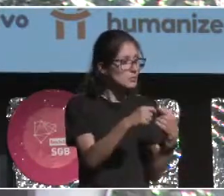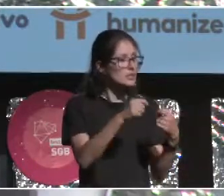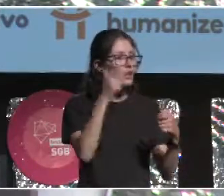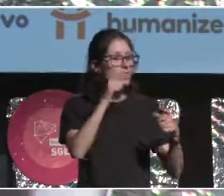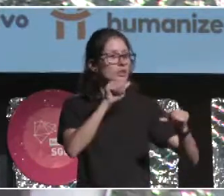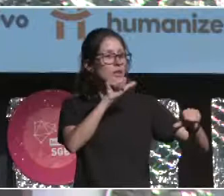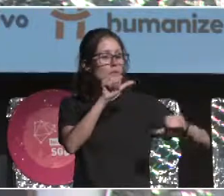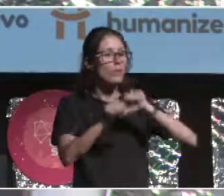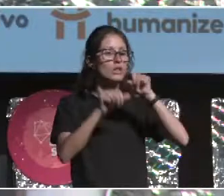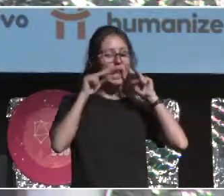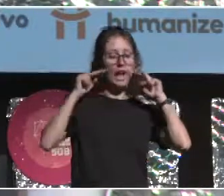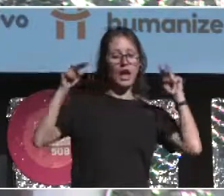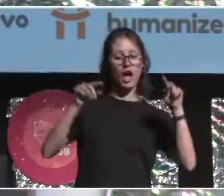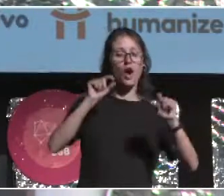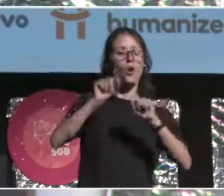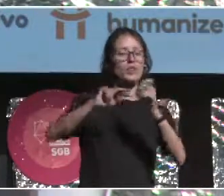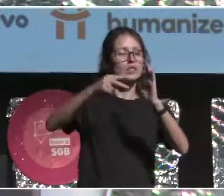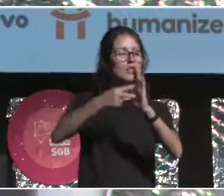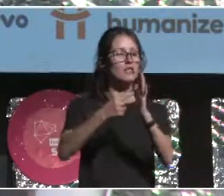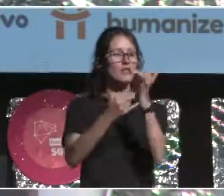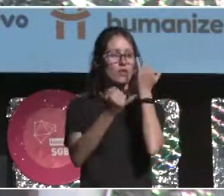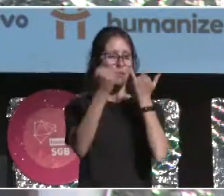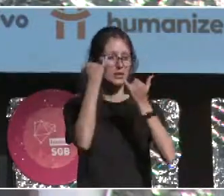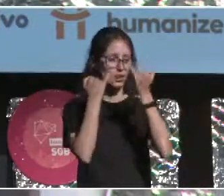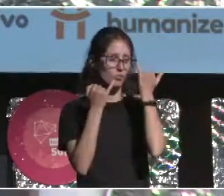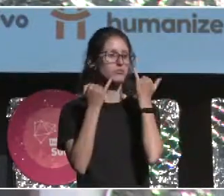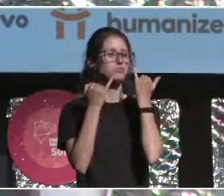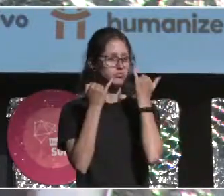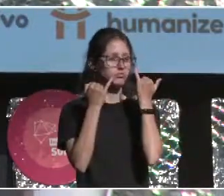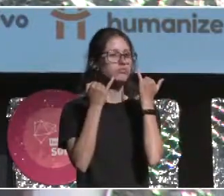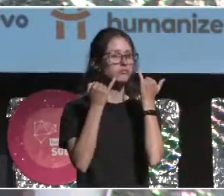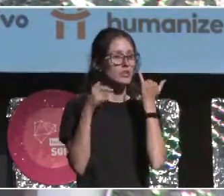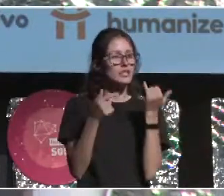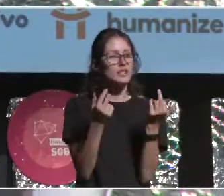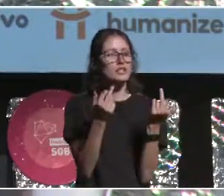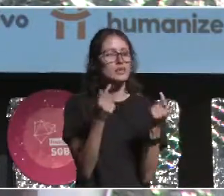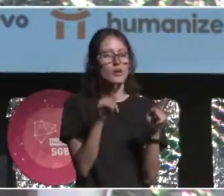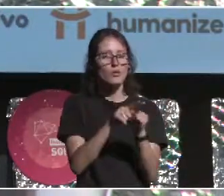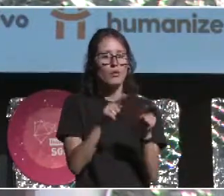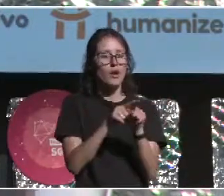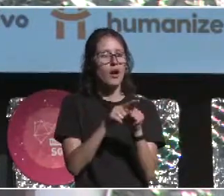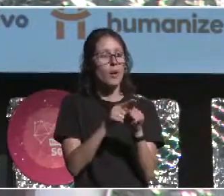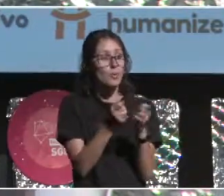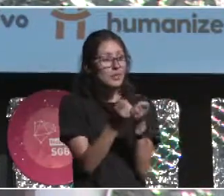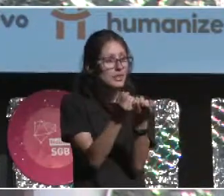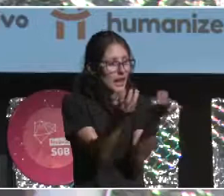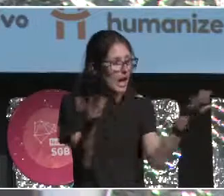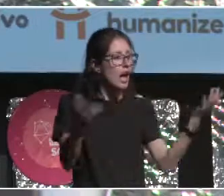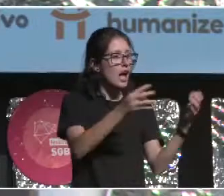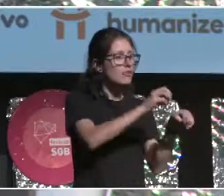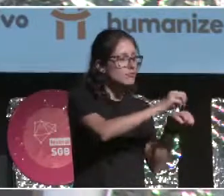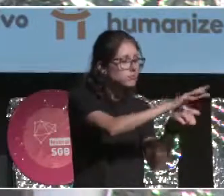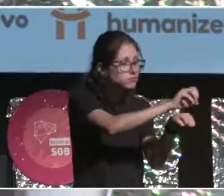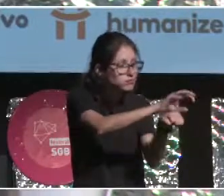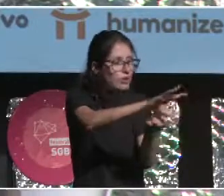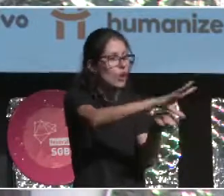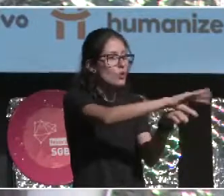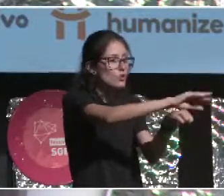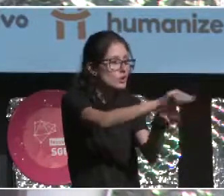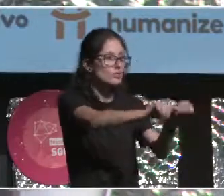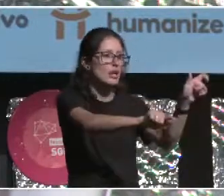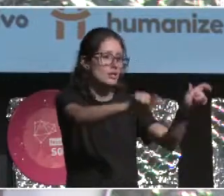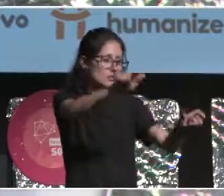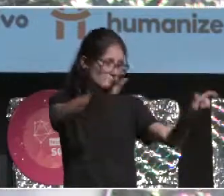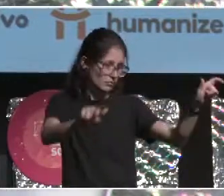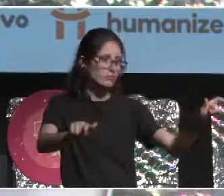esa percepción, la información más que pensar en los datos, y eso como genera conocimiento a las personas para que puedan tomar decisiones. Al fin y al cabo